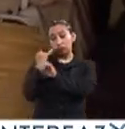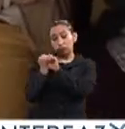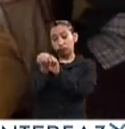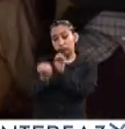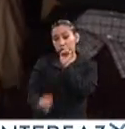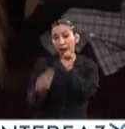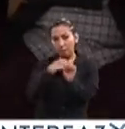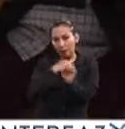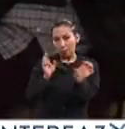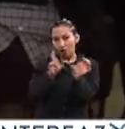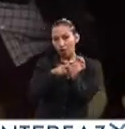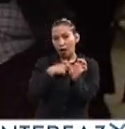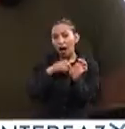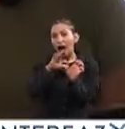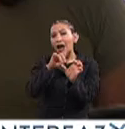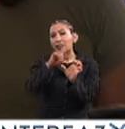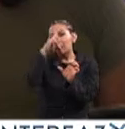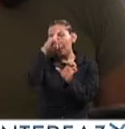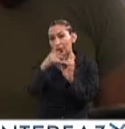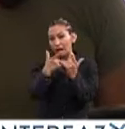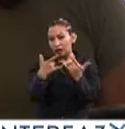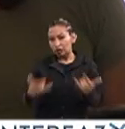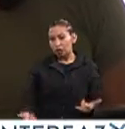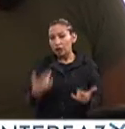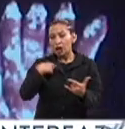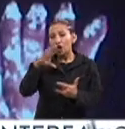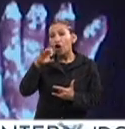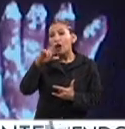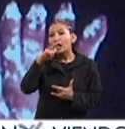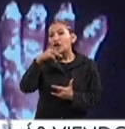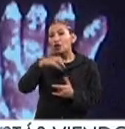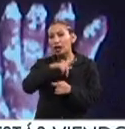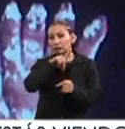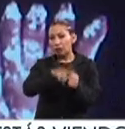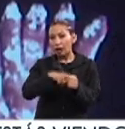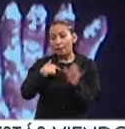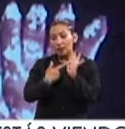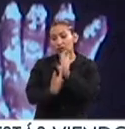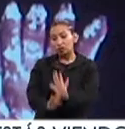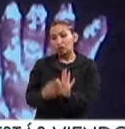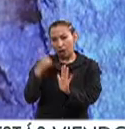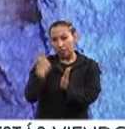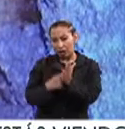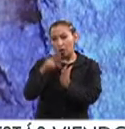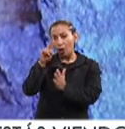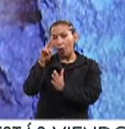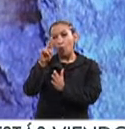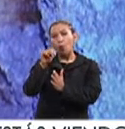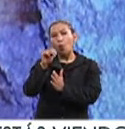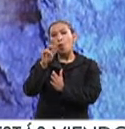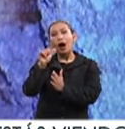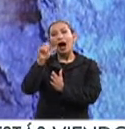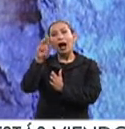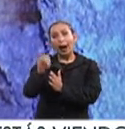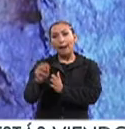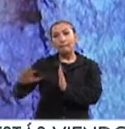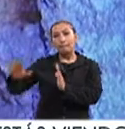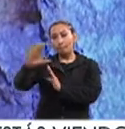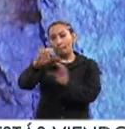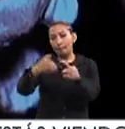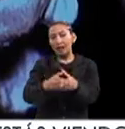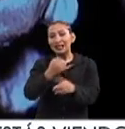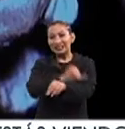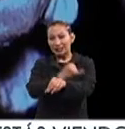e integrante de la Academia Mexicana de la Historia y el Colegio Nacional presentó en la Universidad Autónoma Metropolitana